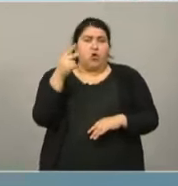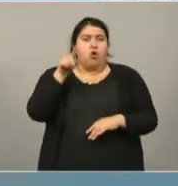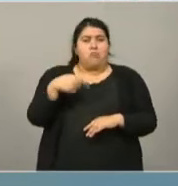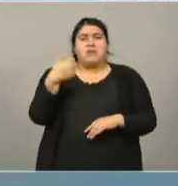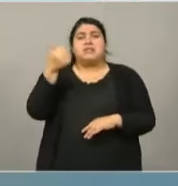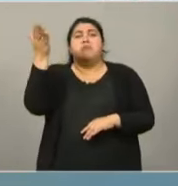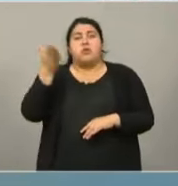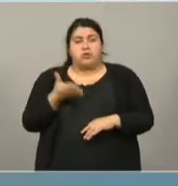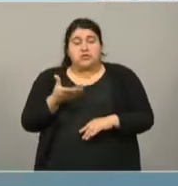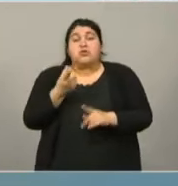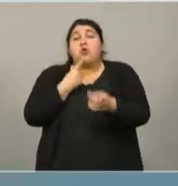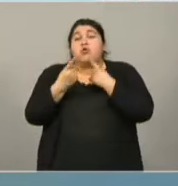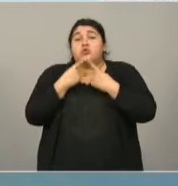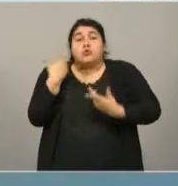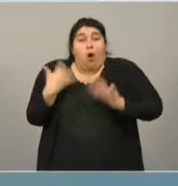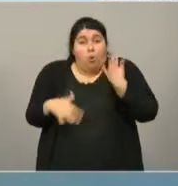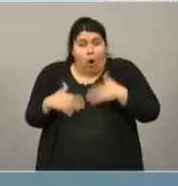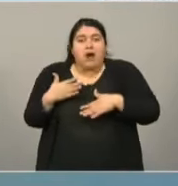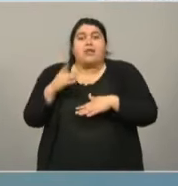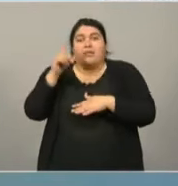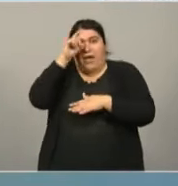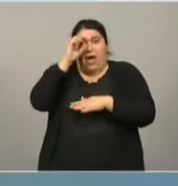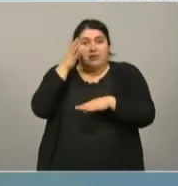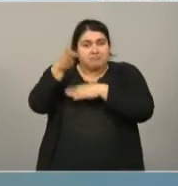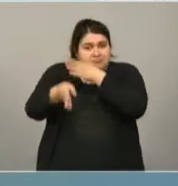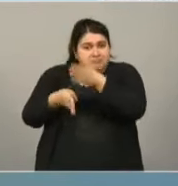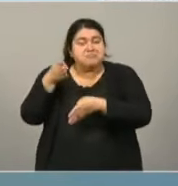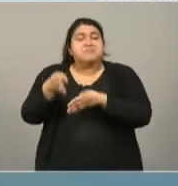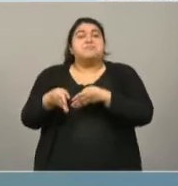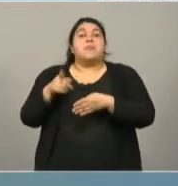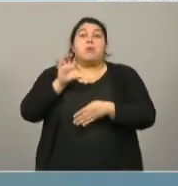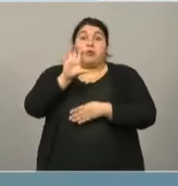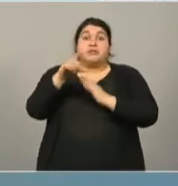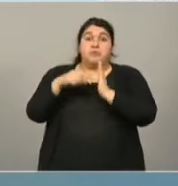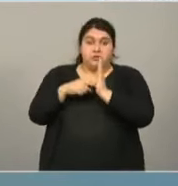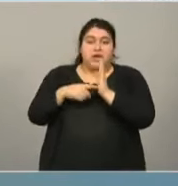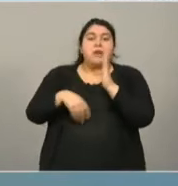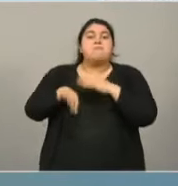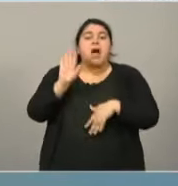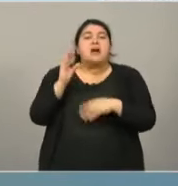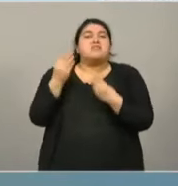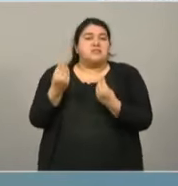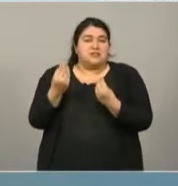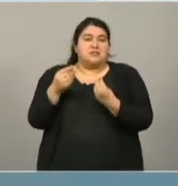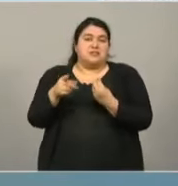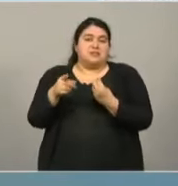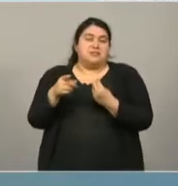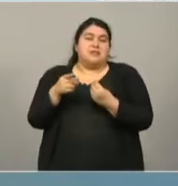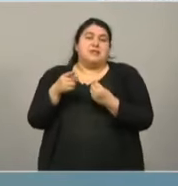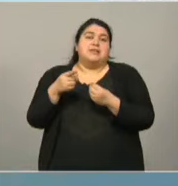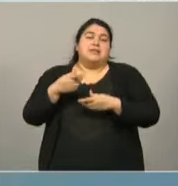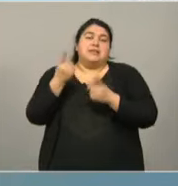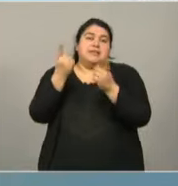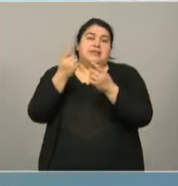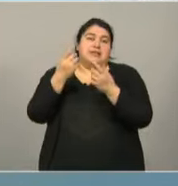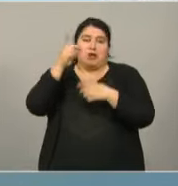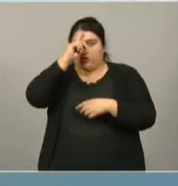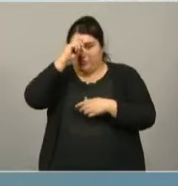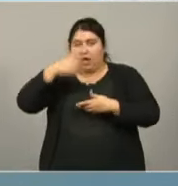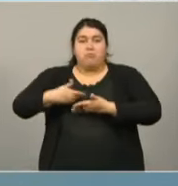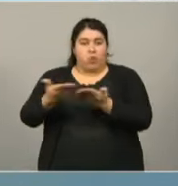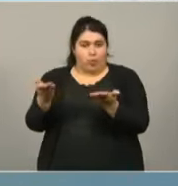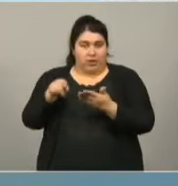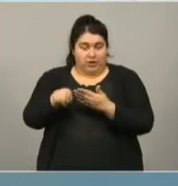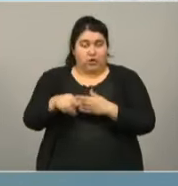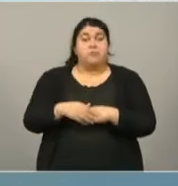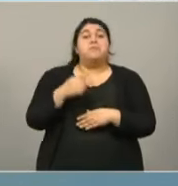de las consultas de guardia que se realizan en la provincia de Buenos Aires se realizan en los en el sistema Público de salud dijimos que solamente el